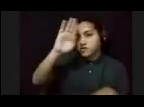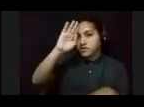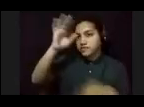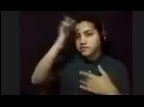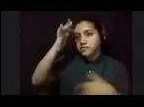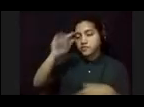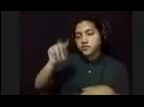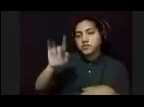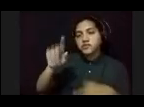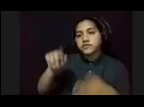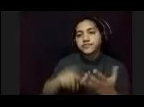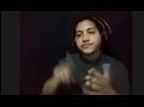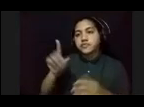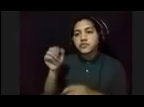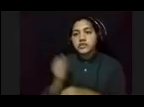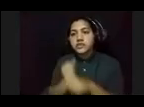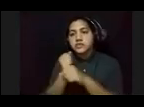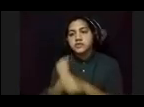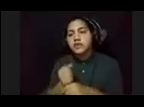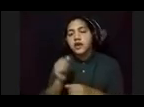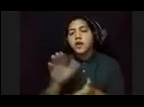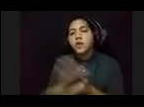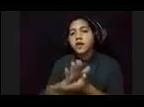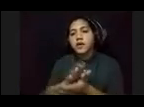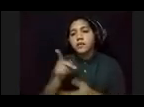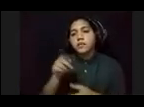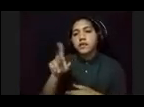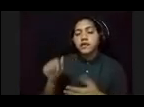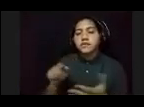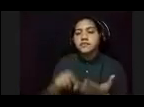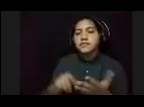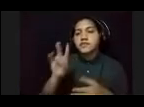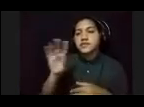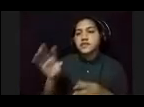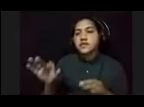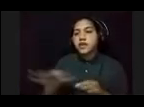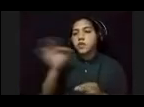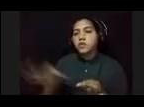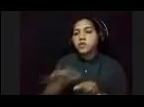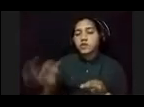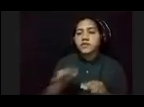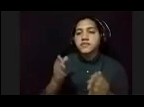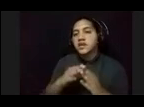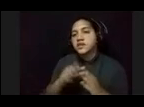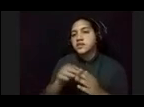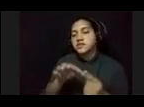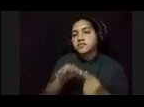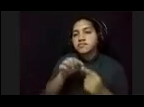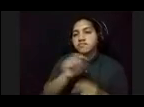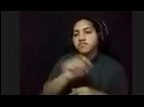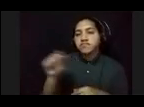conserje en escuela de La Perla, 7 costureras, 6 de ellas en casa particular, una en